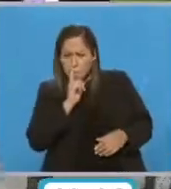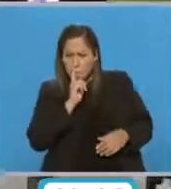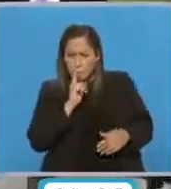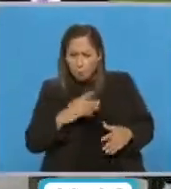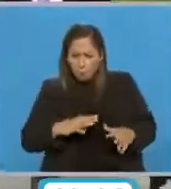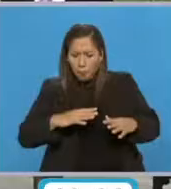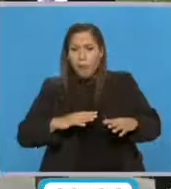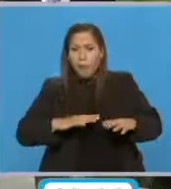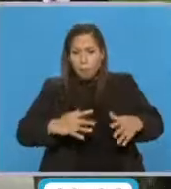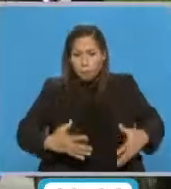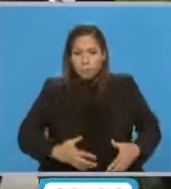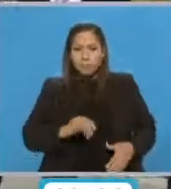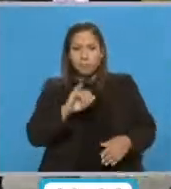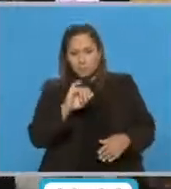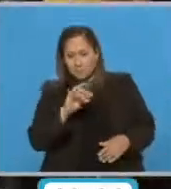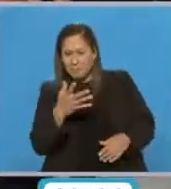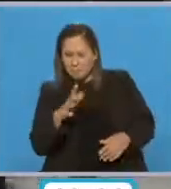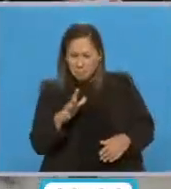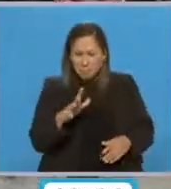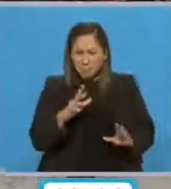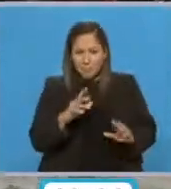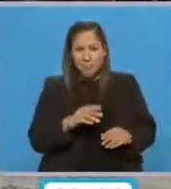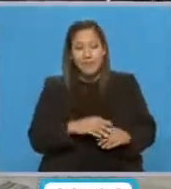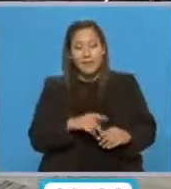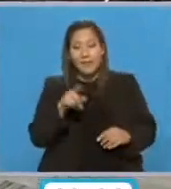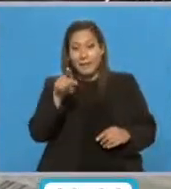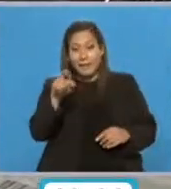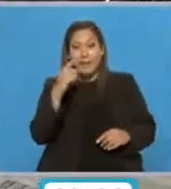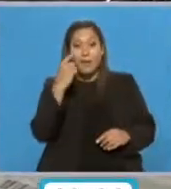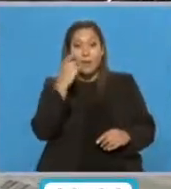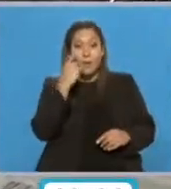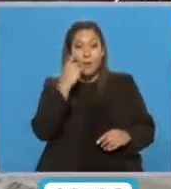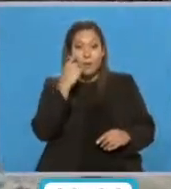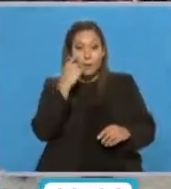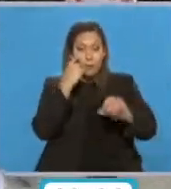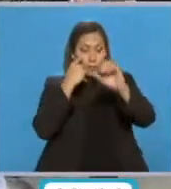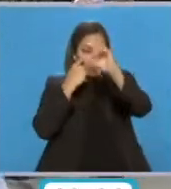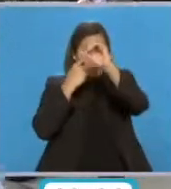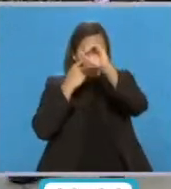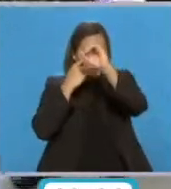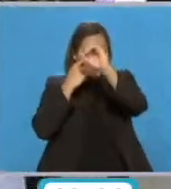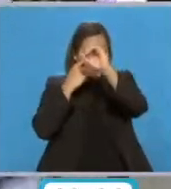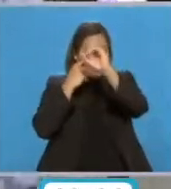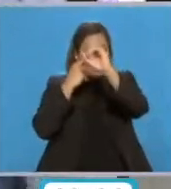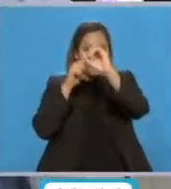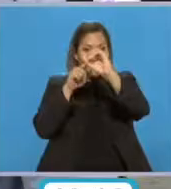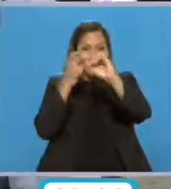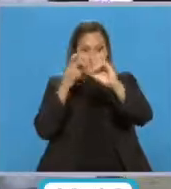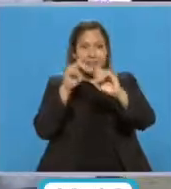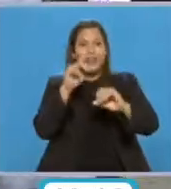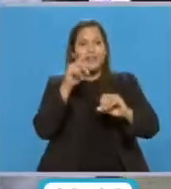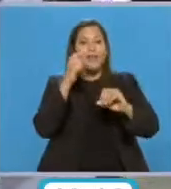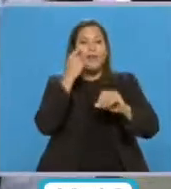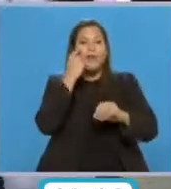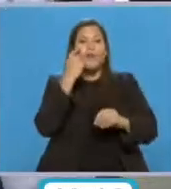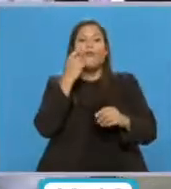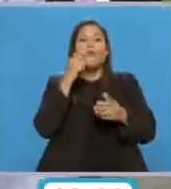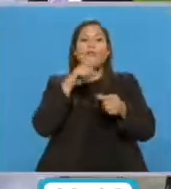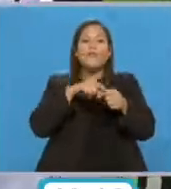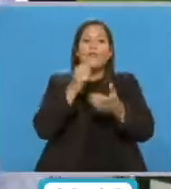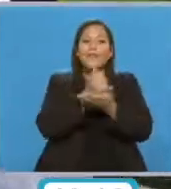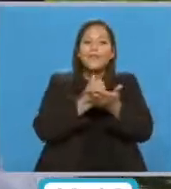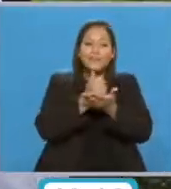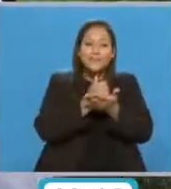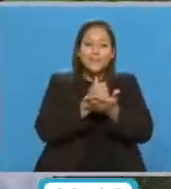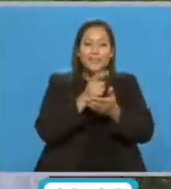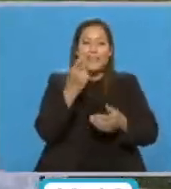bien panzón. Bueno, sí, pero trae... Y mire ese ojo que tiene ahí al centro. Sí, es el tío Alberto. Ojo azul, sí.